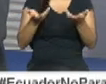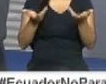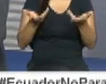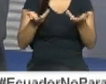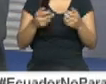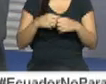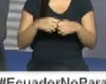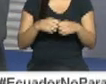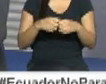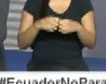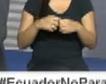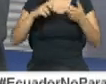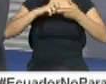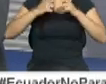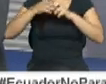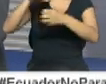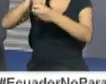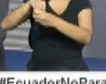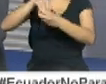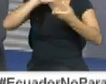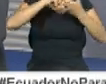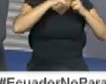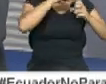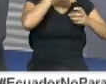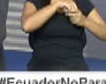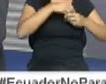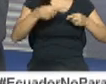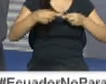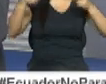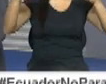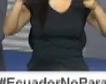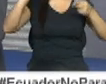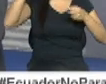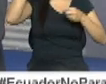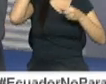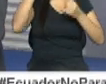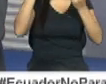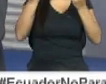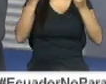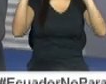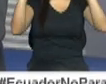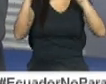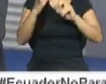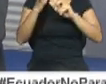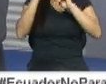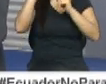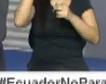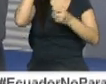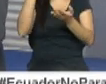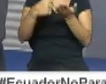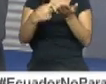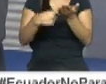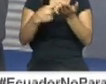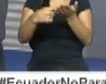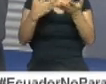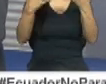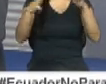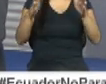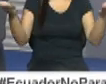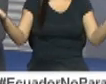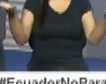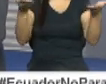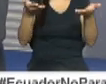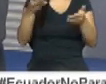ocasión analizaremos la coyuntura que vive el país producto de esta iniciativa del gobierno. Para ello contamos con la presencia de